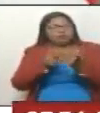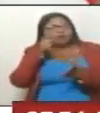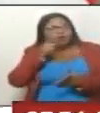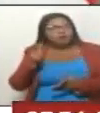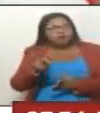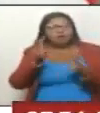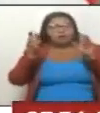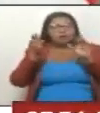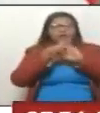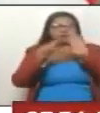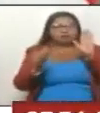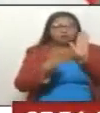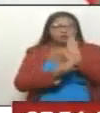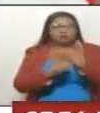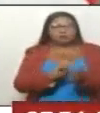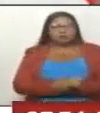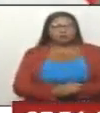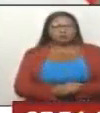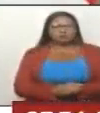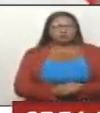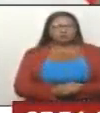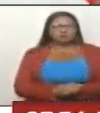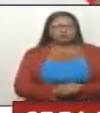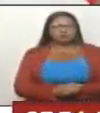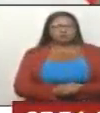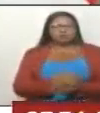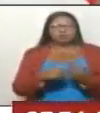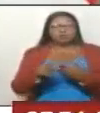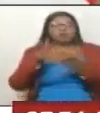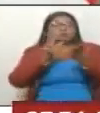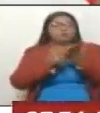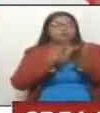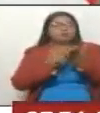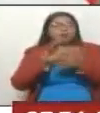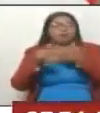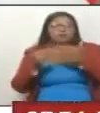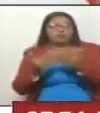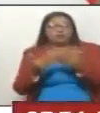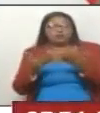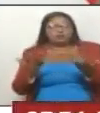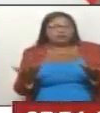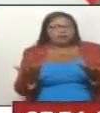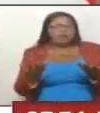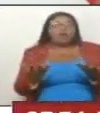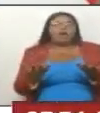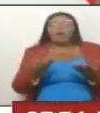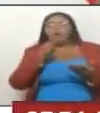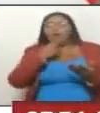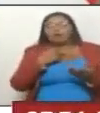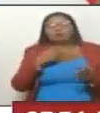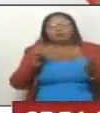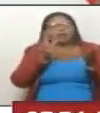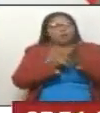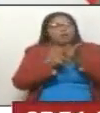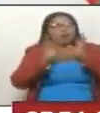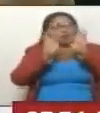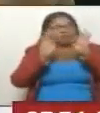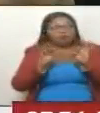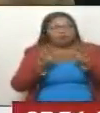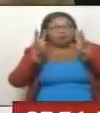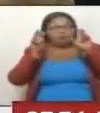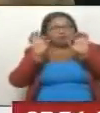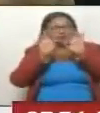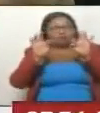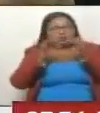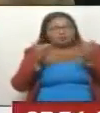nueva constitución. ¿Y qué es lo que se aprueba? Se aprueba un nuevo modo de convivencia, se aprueban